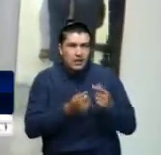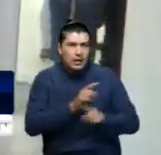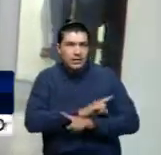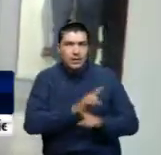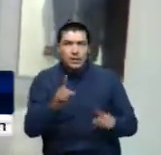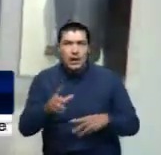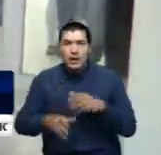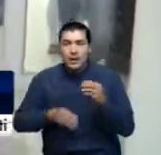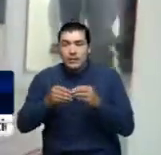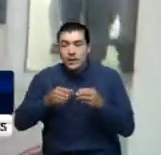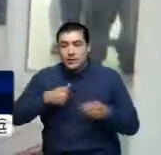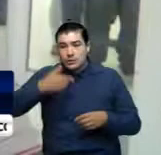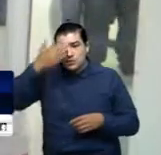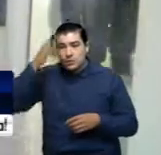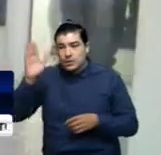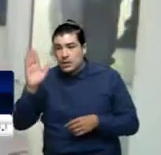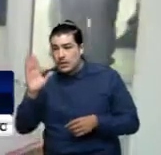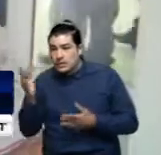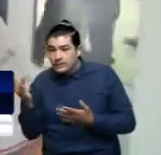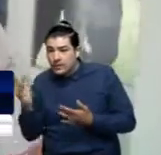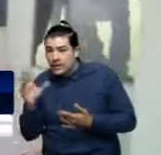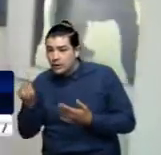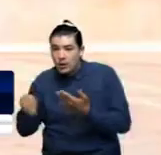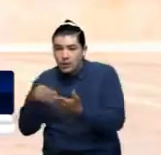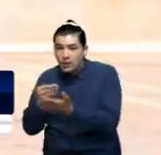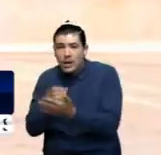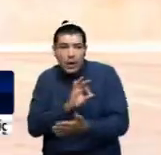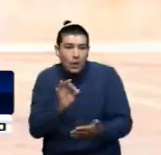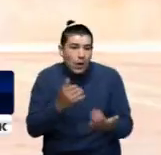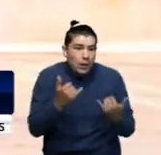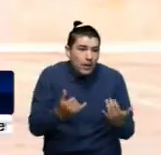no sé si así esperar para no pagar o pagar